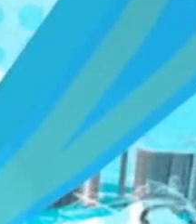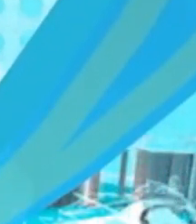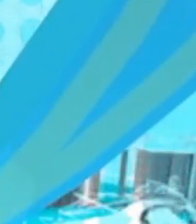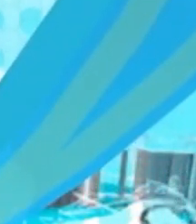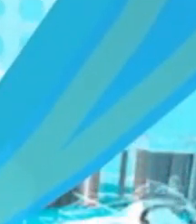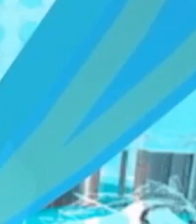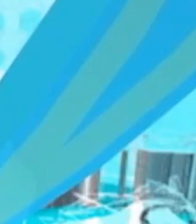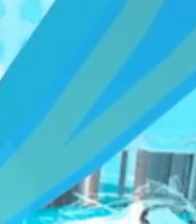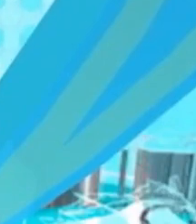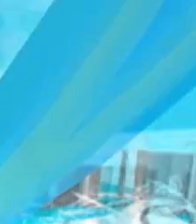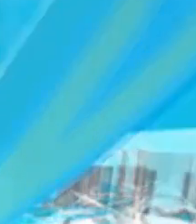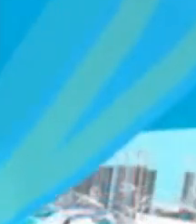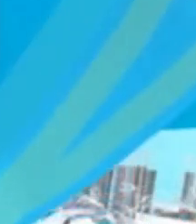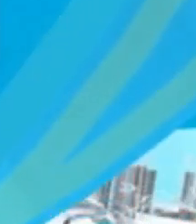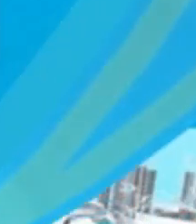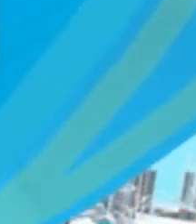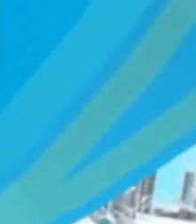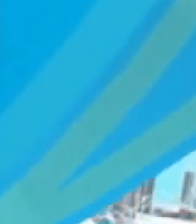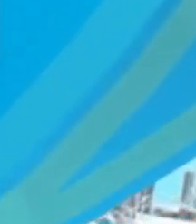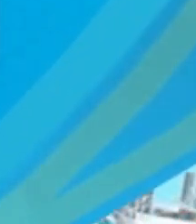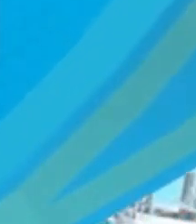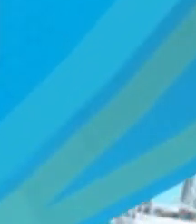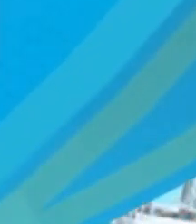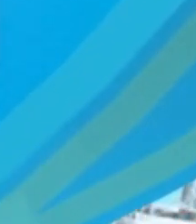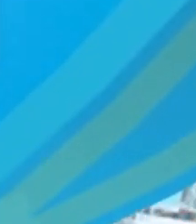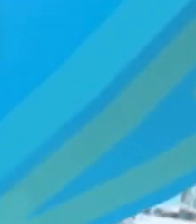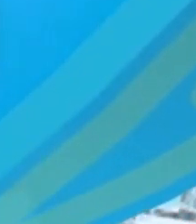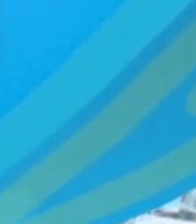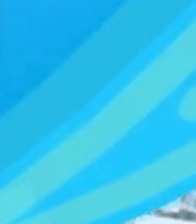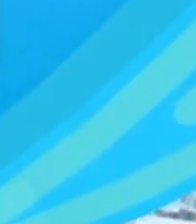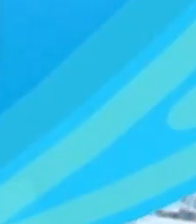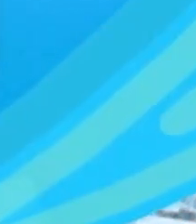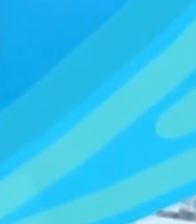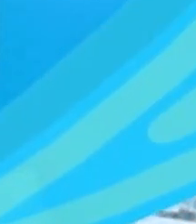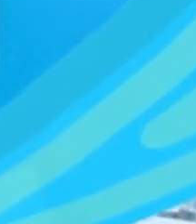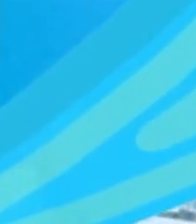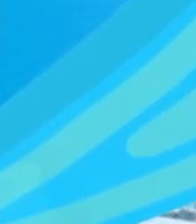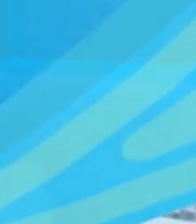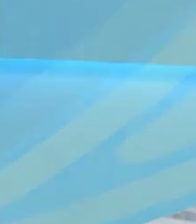Banco Popular presentó el tipo de cambio.